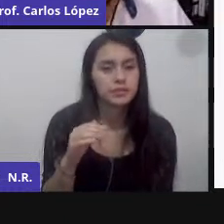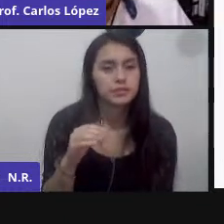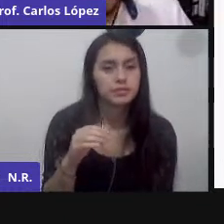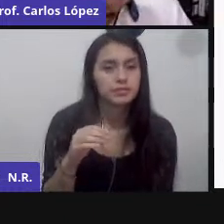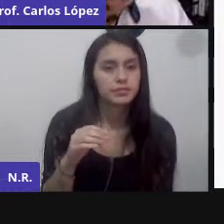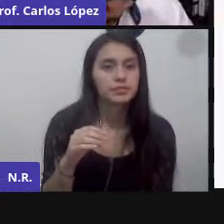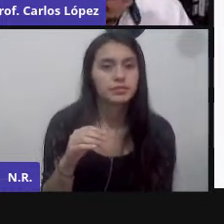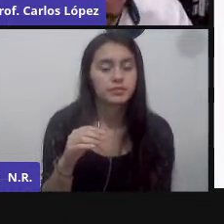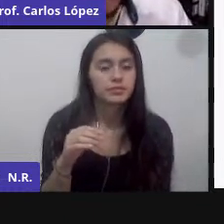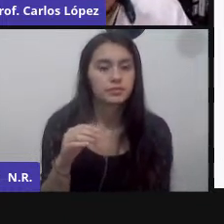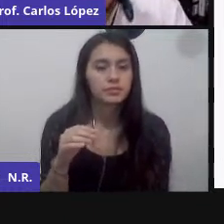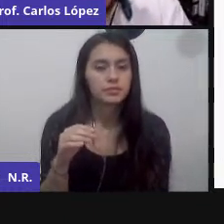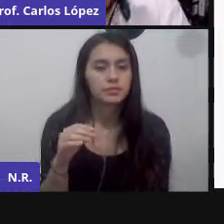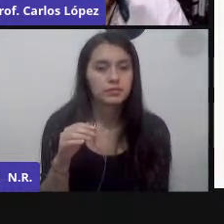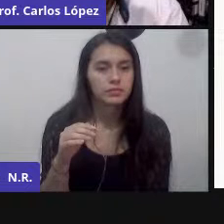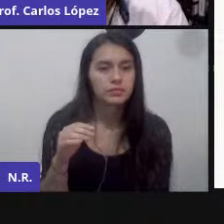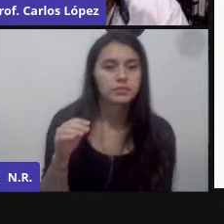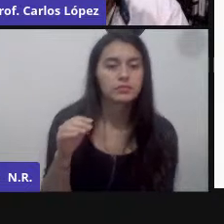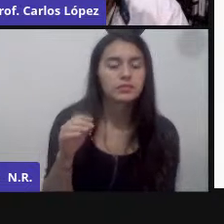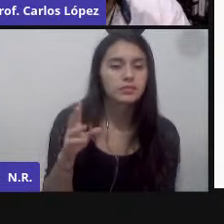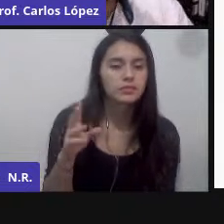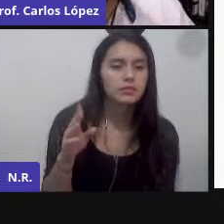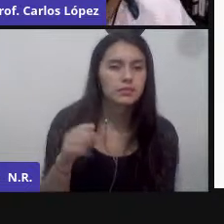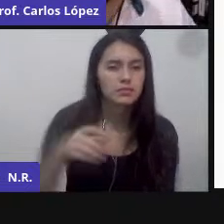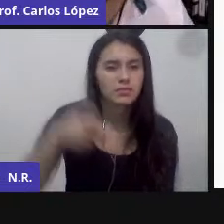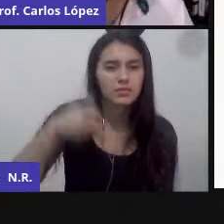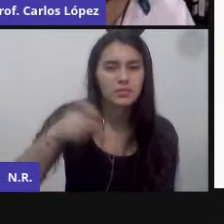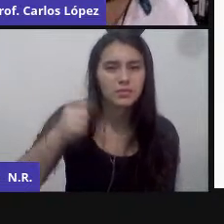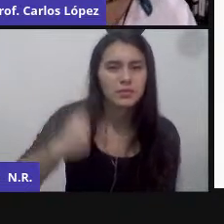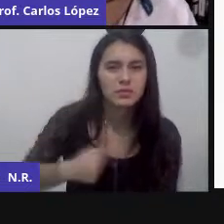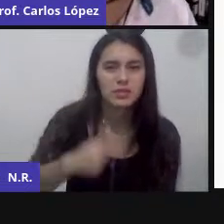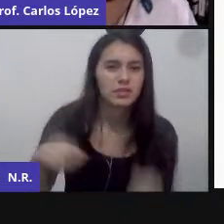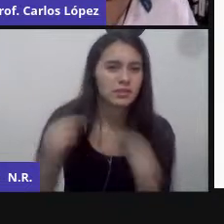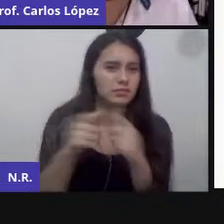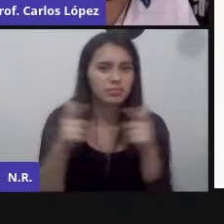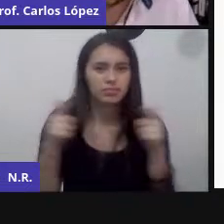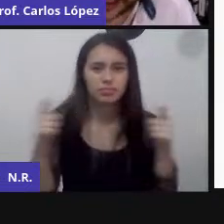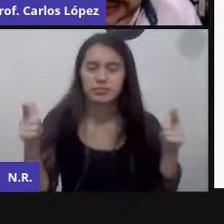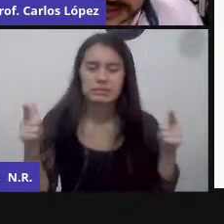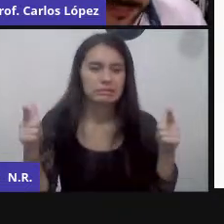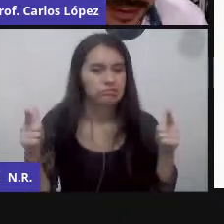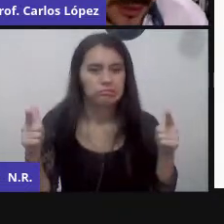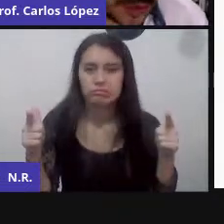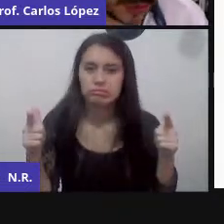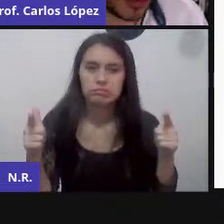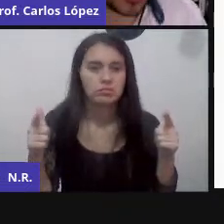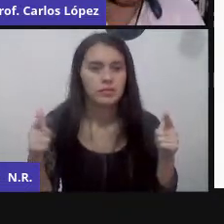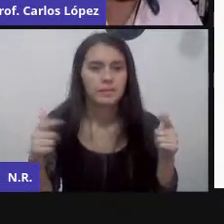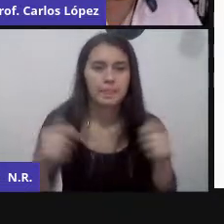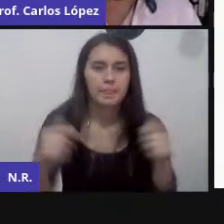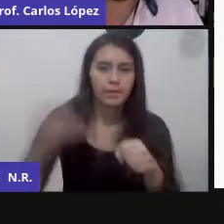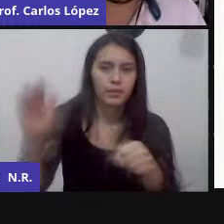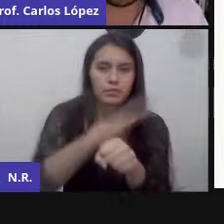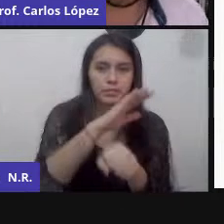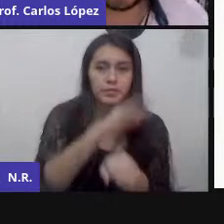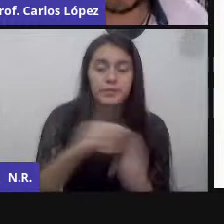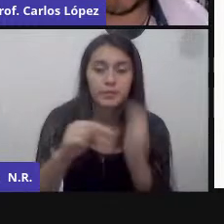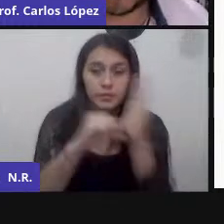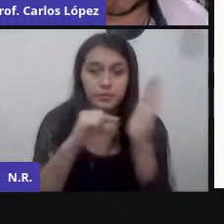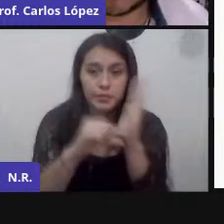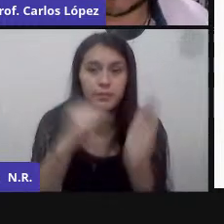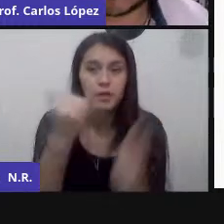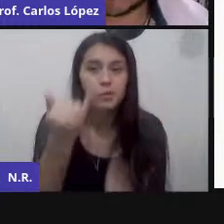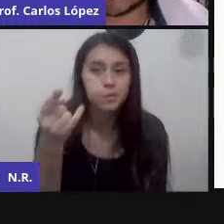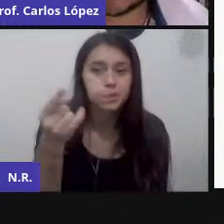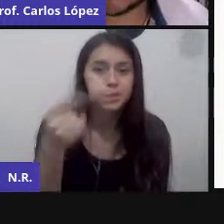estar copiando mucha ancho de banda con 2 videos al tiempo. Este es el video en YouTube. Cópialo tú, por